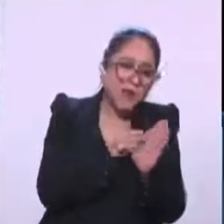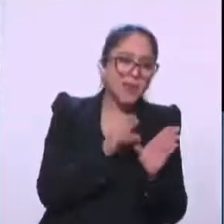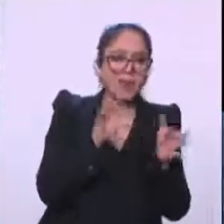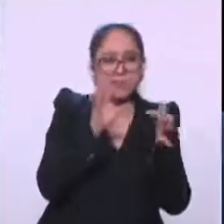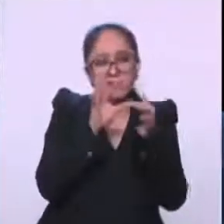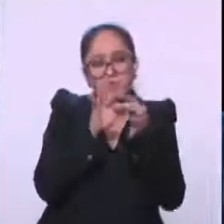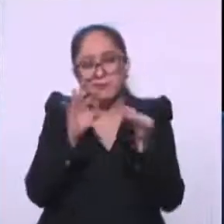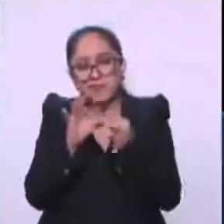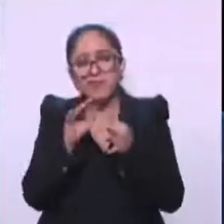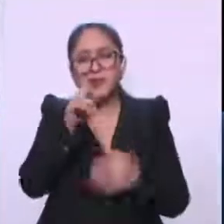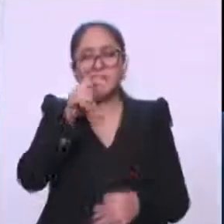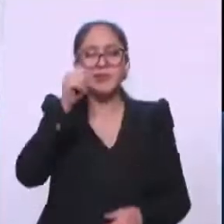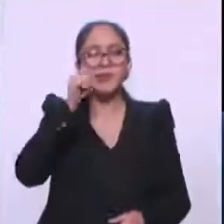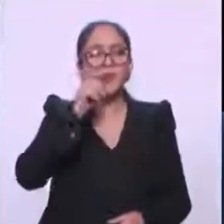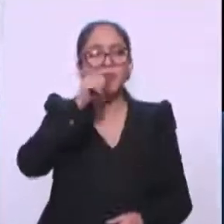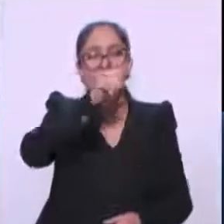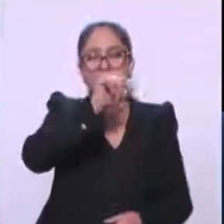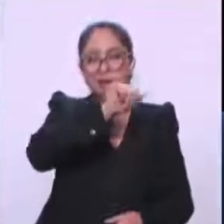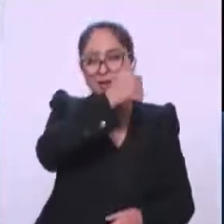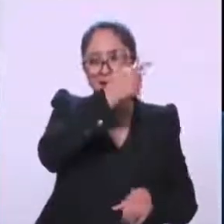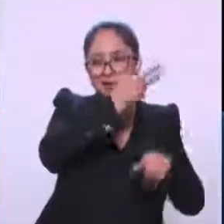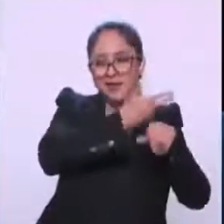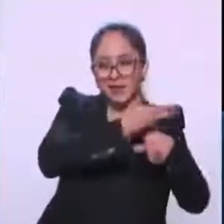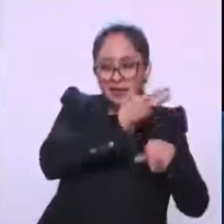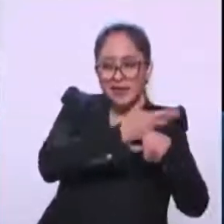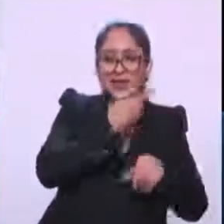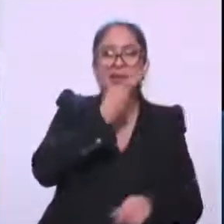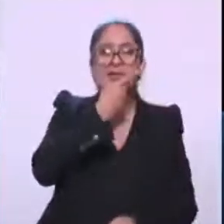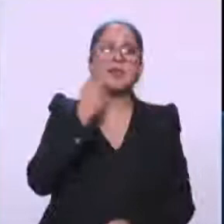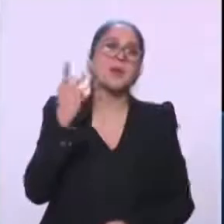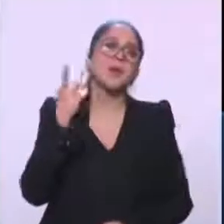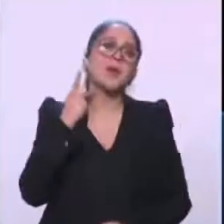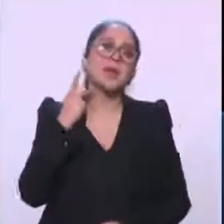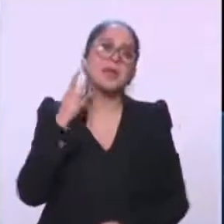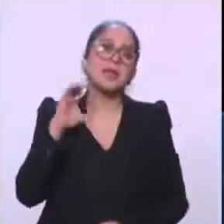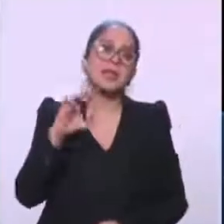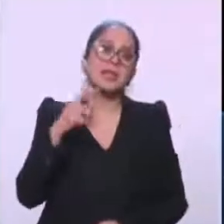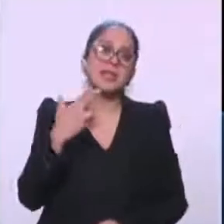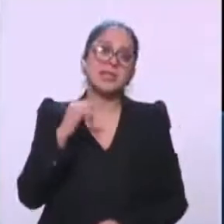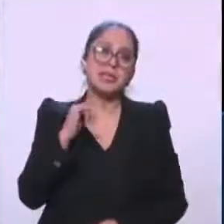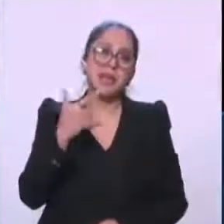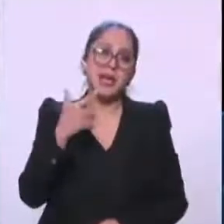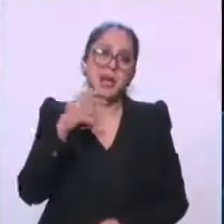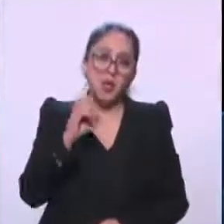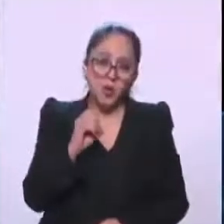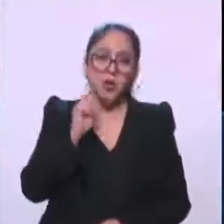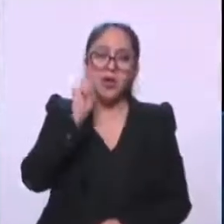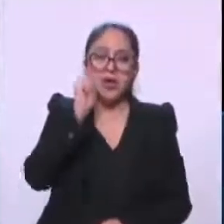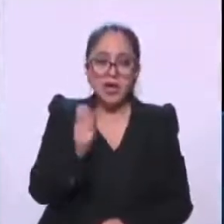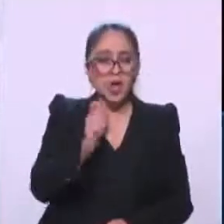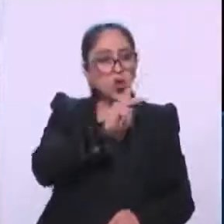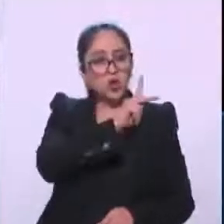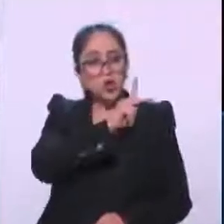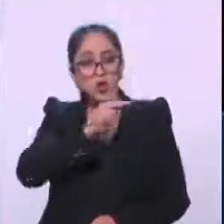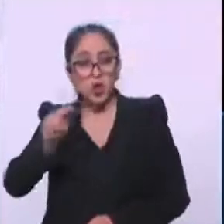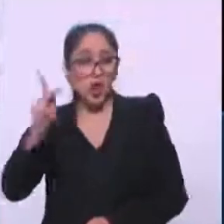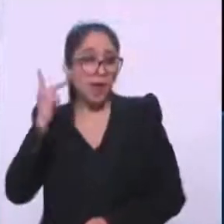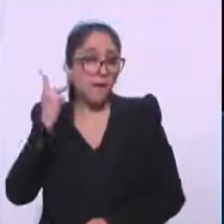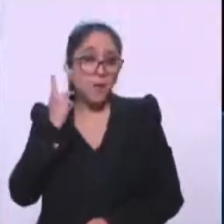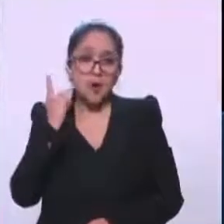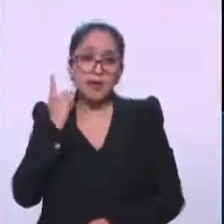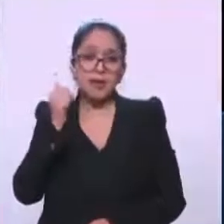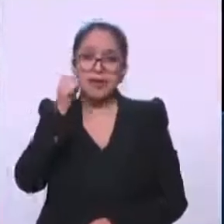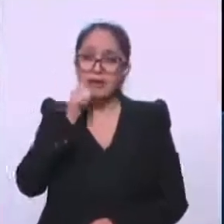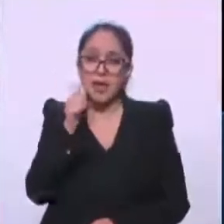esto es un dicho gringo de un político de Chicago: toda la política es local, all politics are local. Y yo creo que en